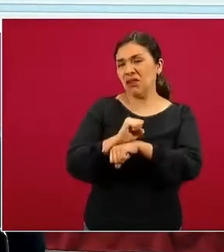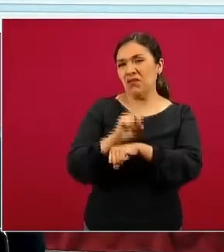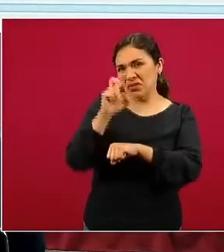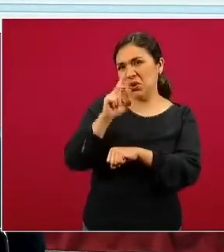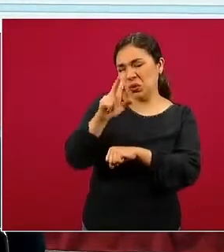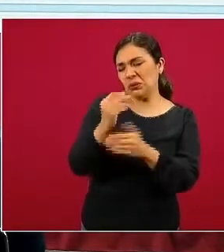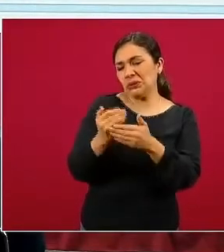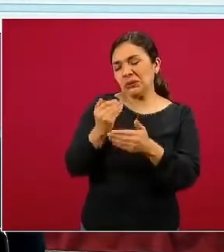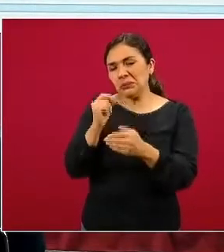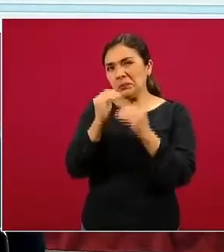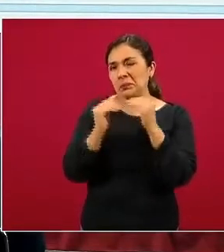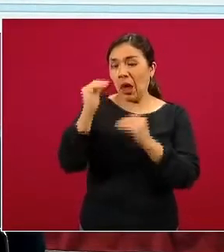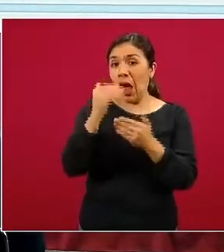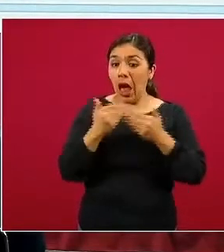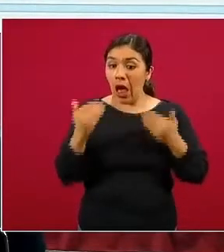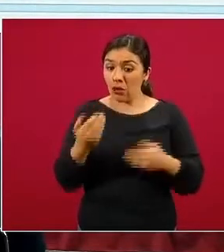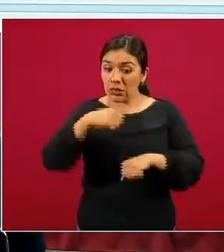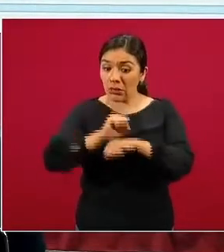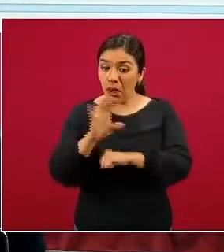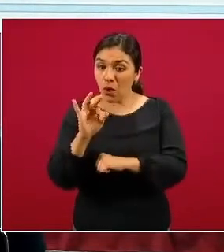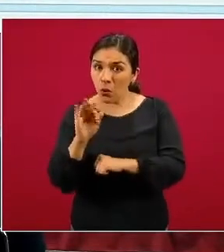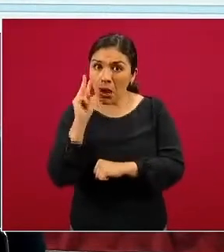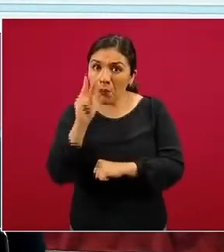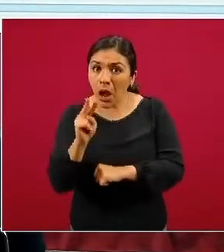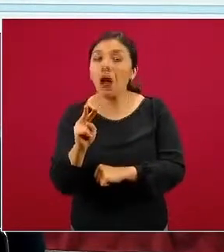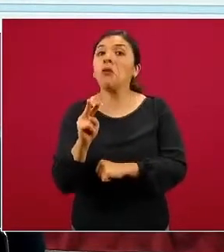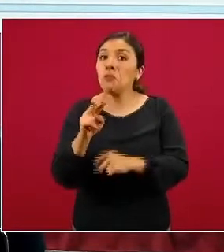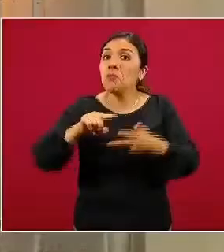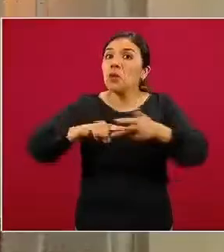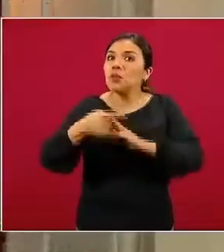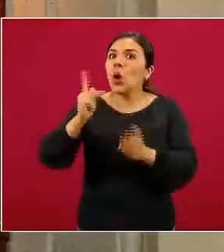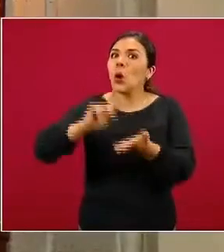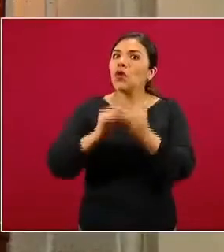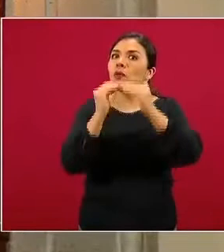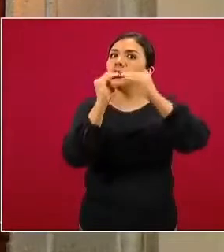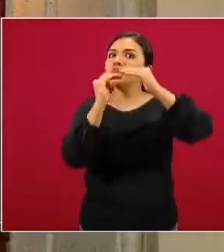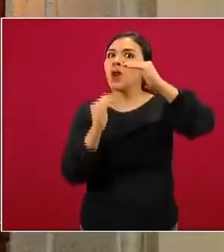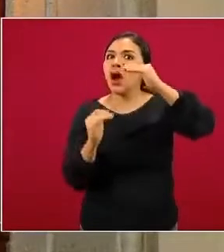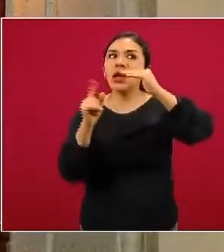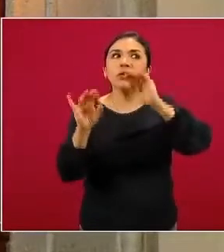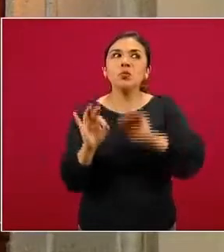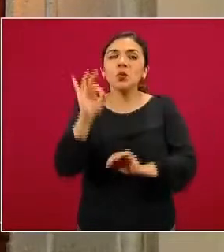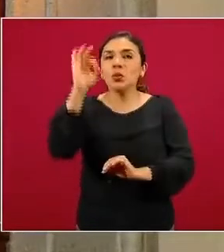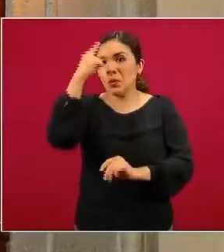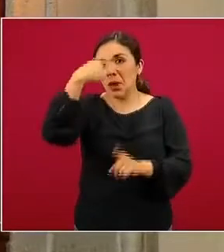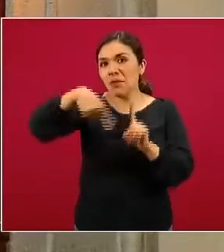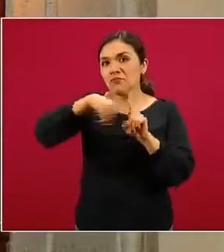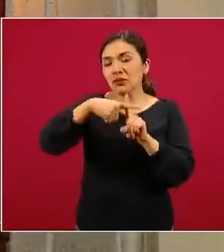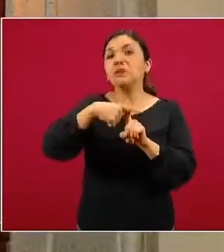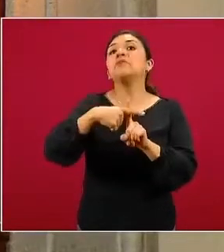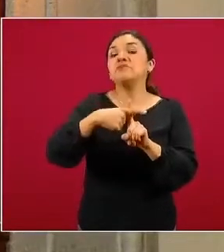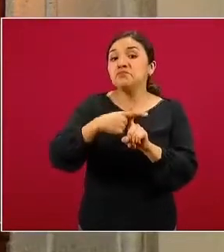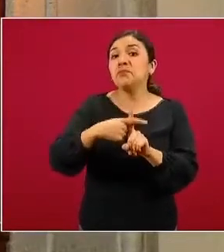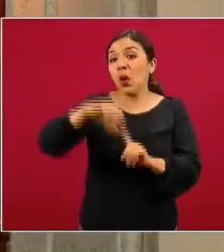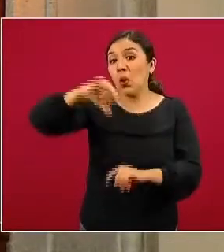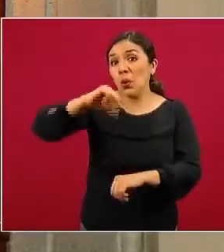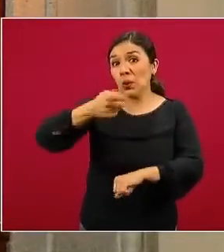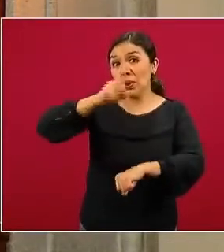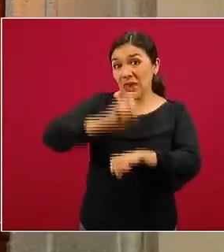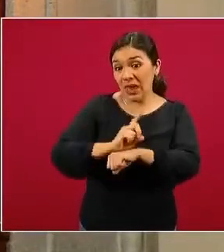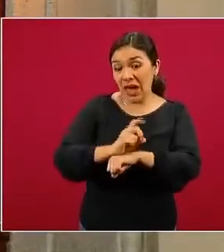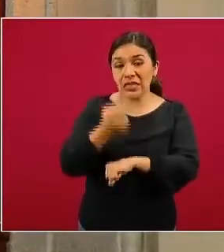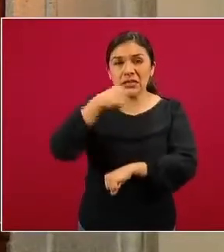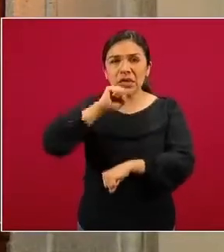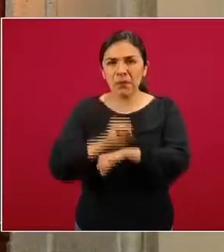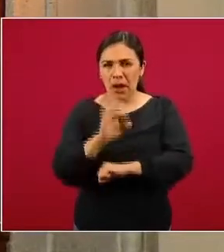38, pero ahora la semana 40 iniciamos con un nuevo descenso de este porcentaje de positividad que para el día de hoy y para la